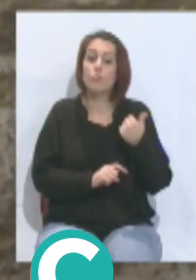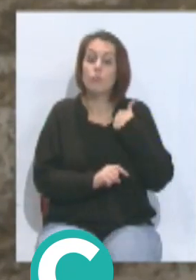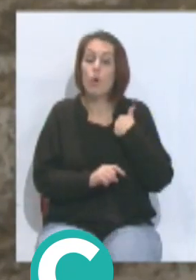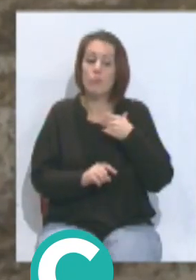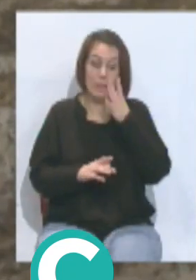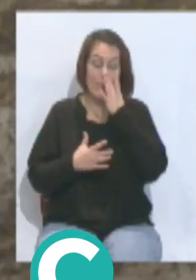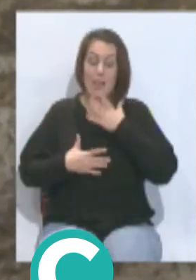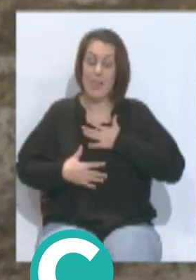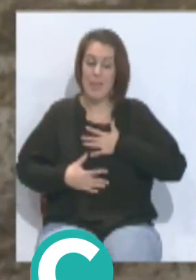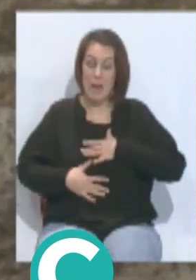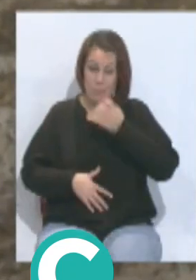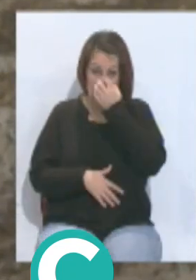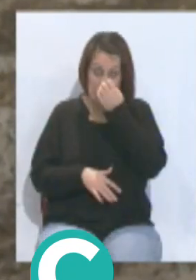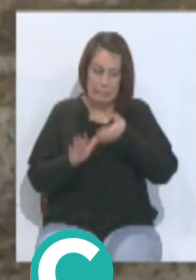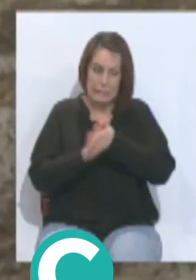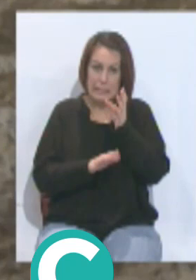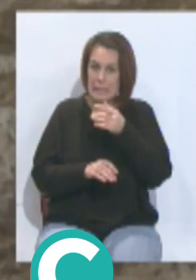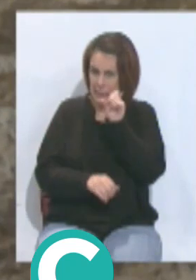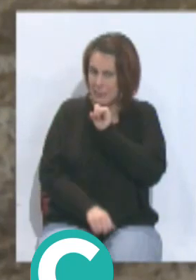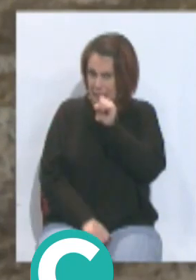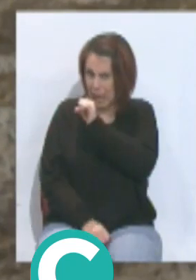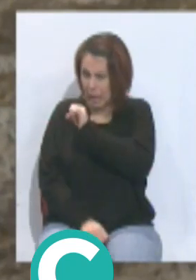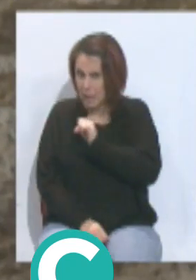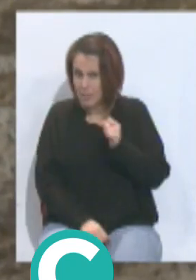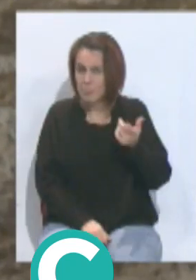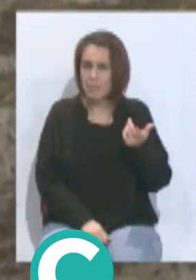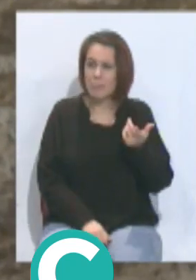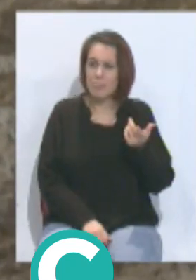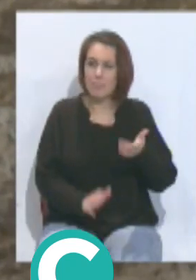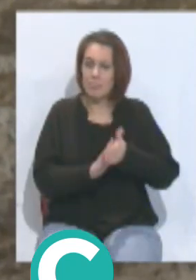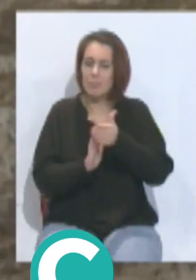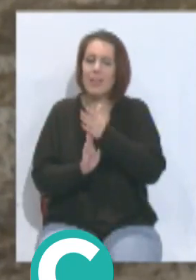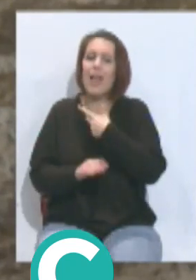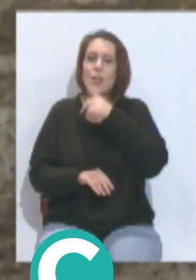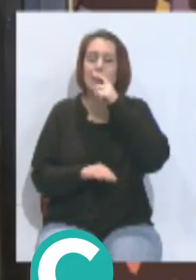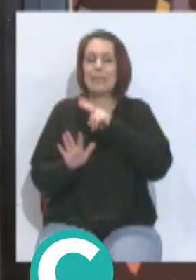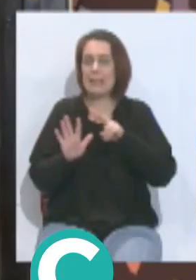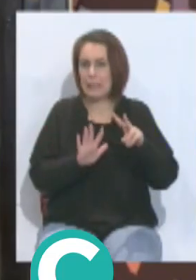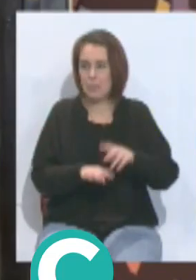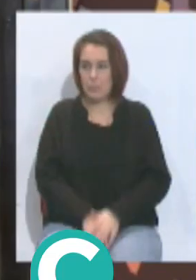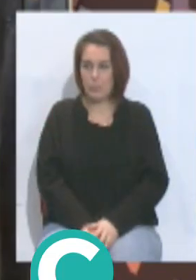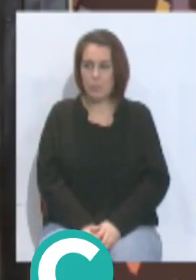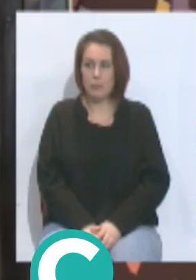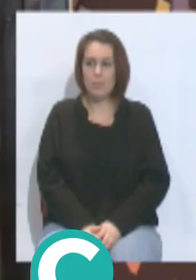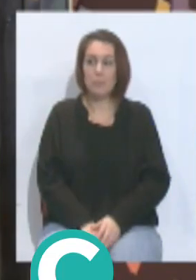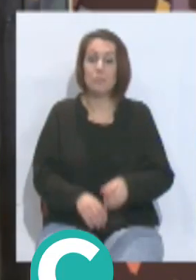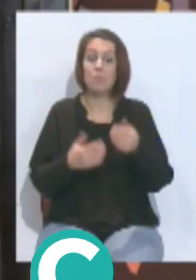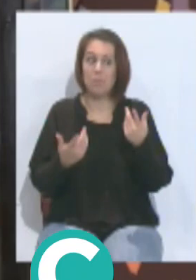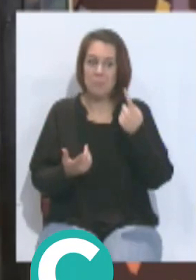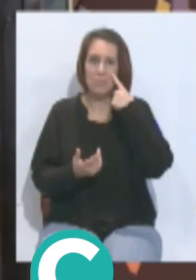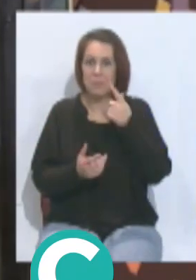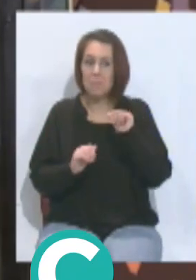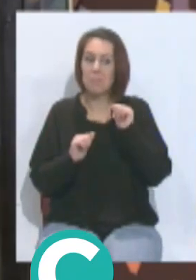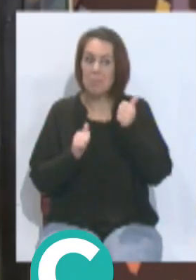iba disfrazado de bufón y fui a cantar a todos lados. Por ahí. Eso fue en el 77. Bueno, pues ya